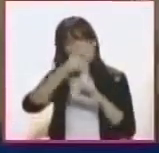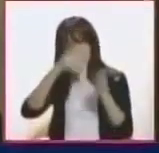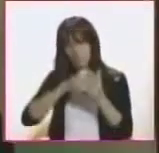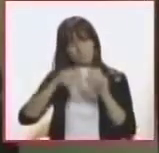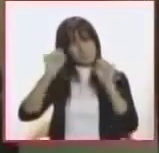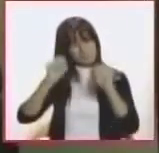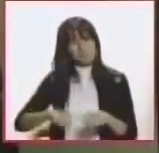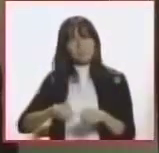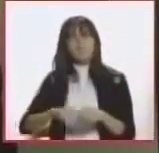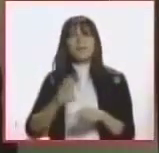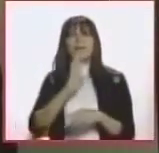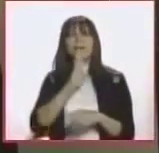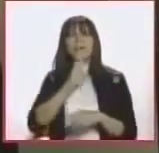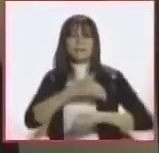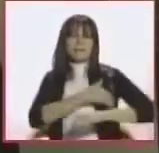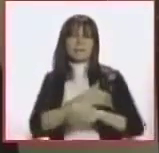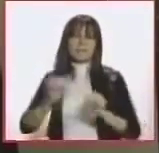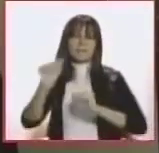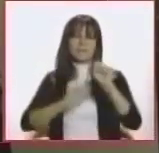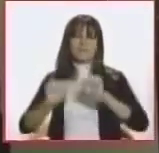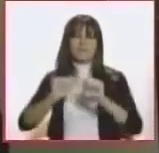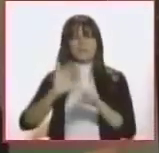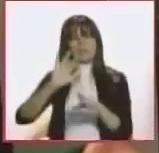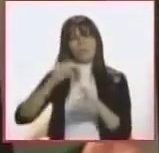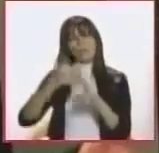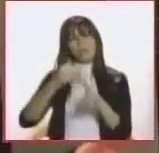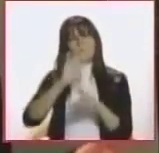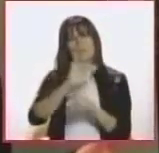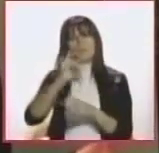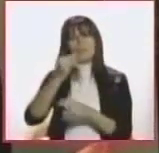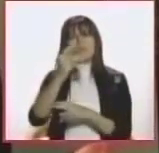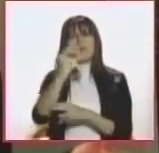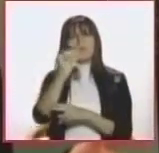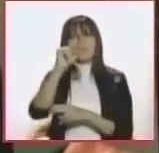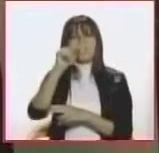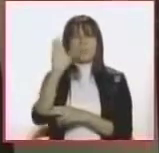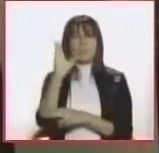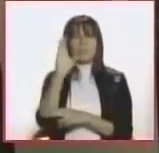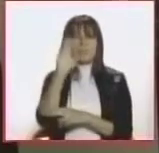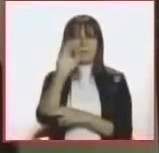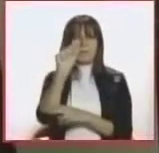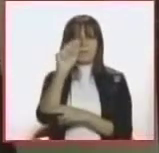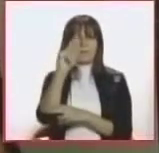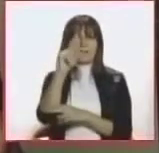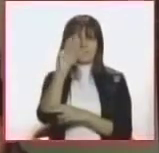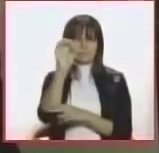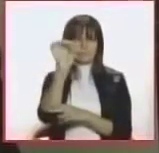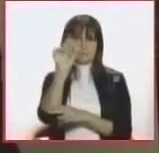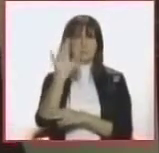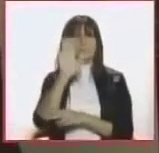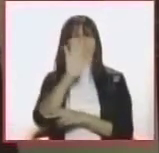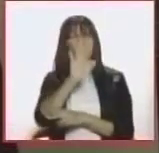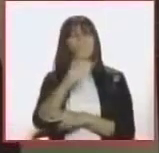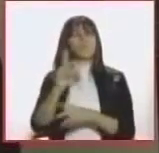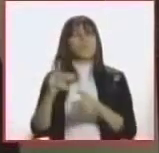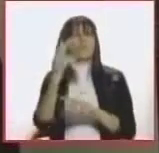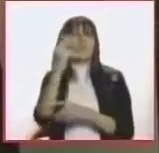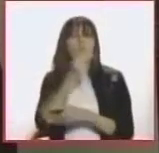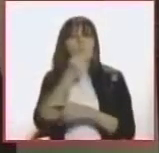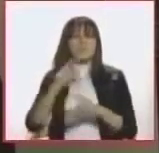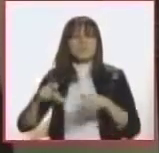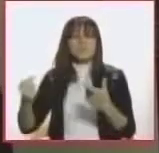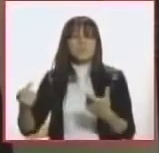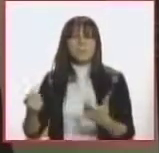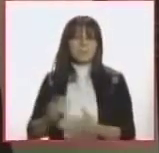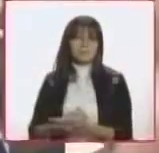cargo al ministro de Defensa, Juan Carlos Pinzón. ¿Cuál será el compromiso del ministro? Pues esto le respondió a